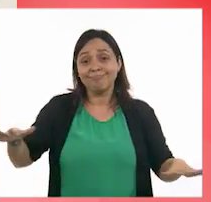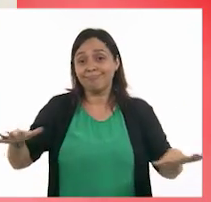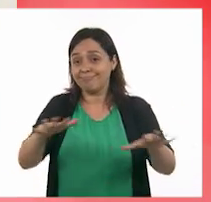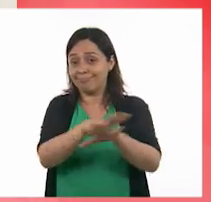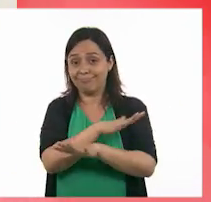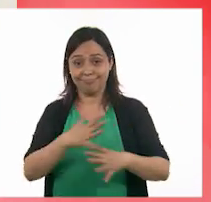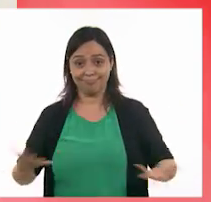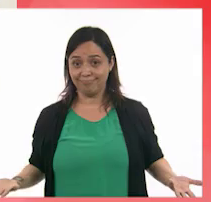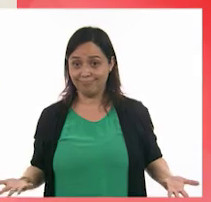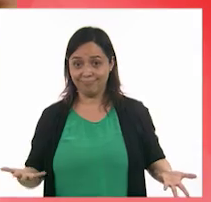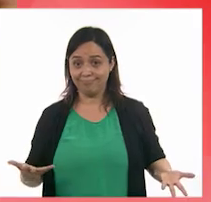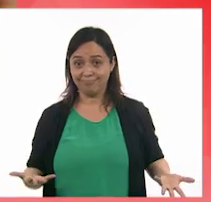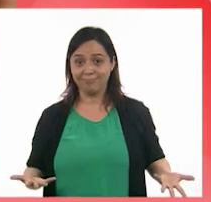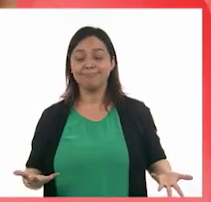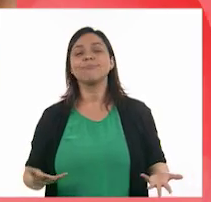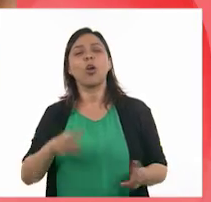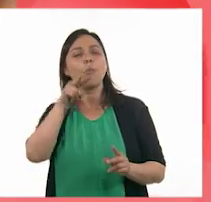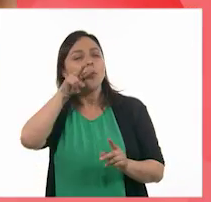del